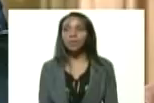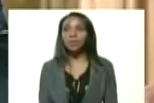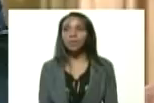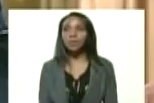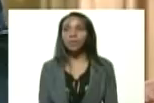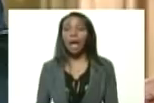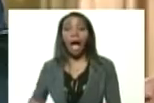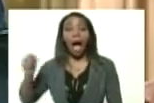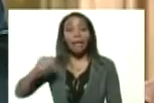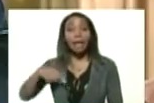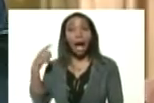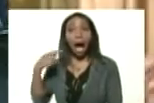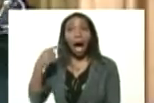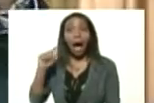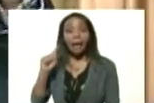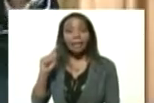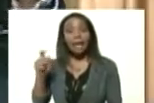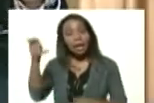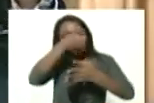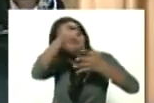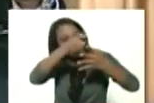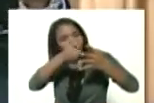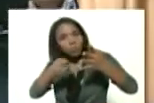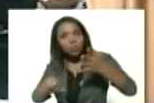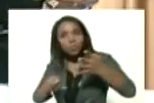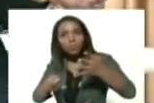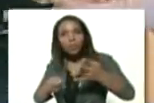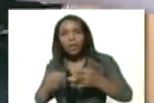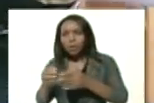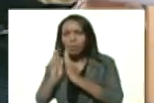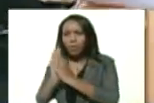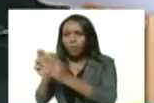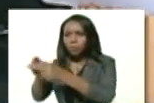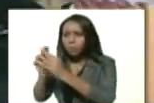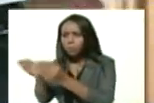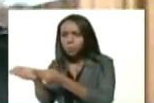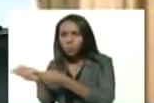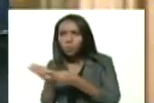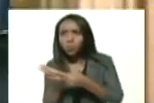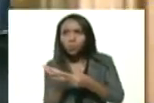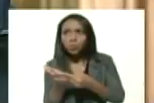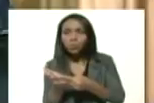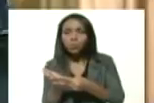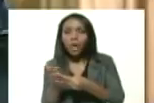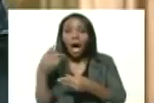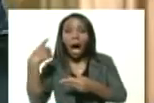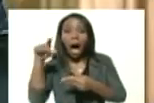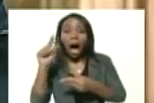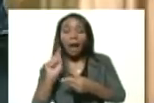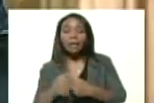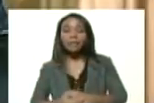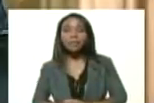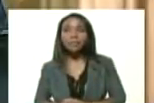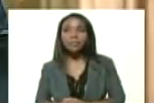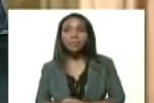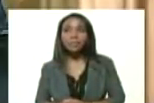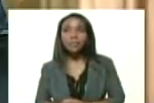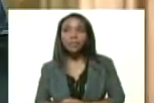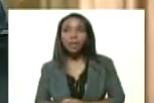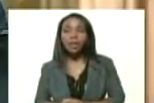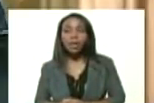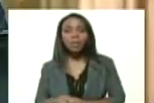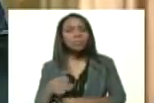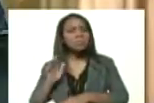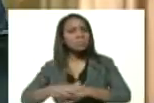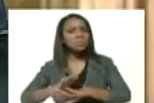aquí está la línea recta me por favor aquí está lo